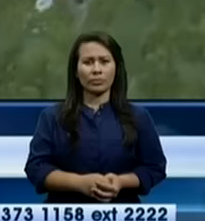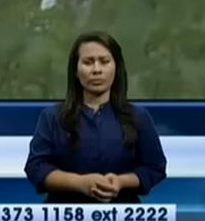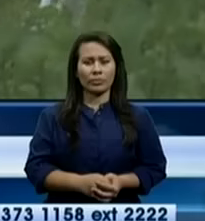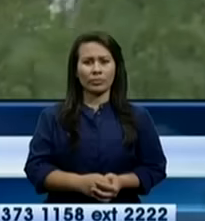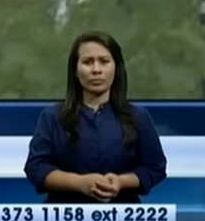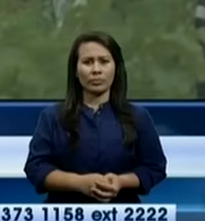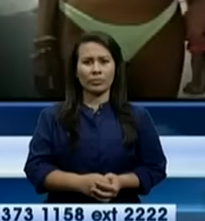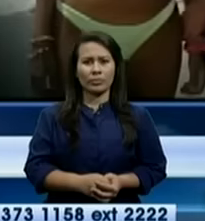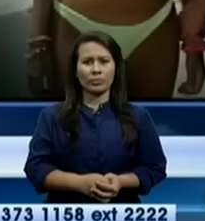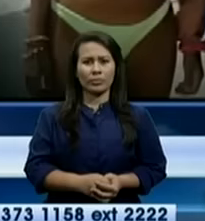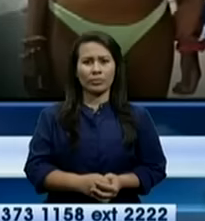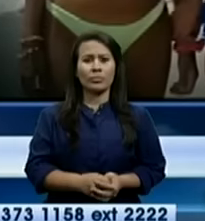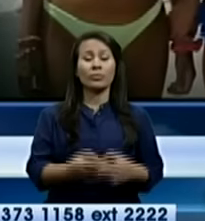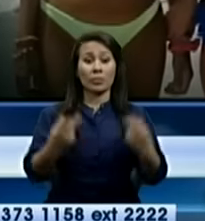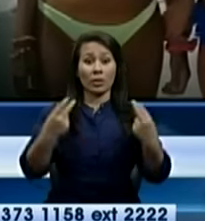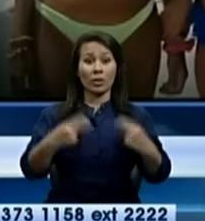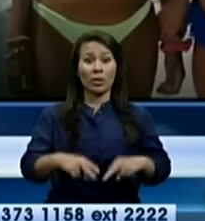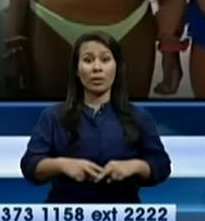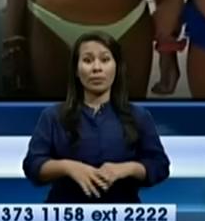Incluso